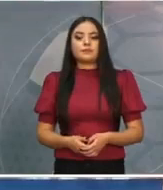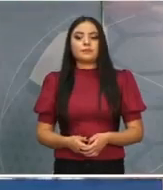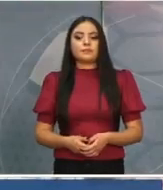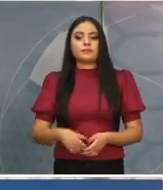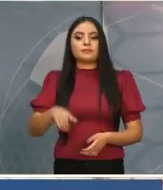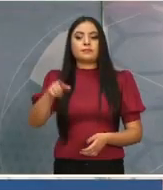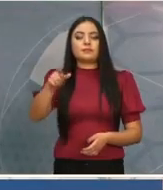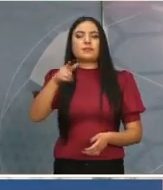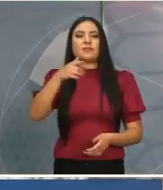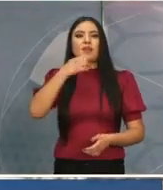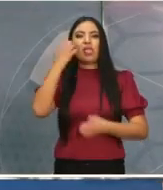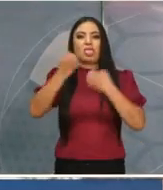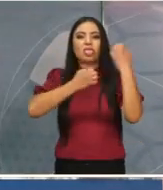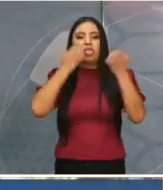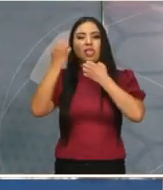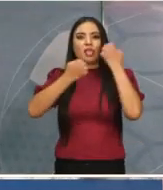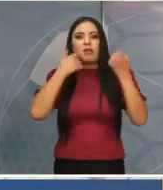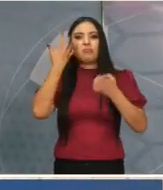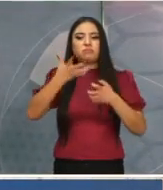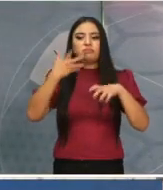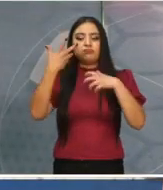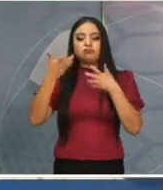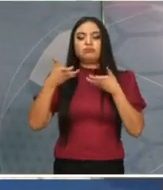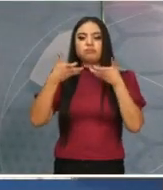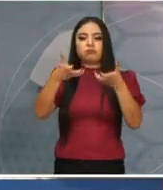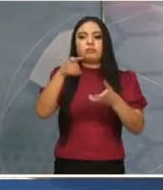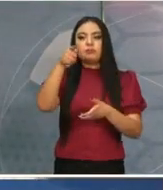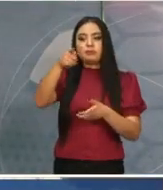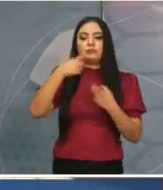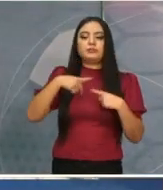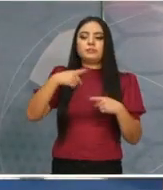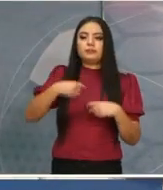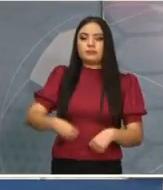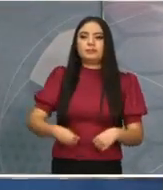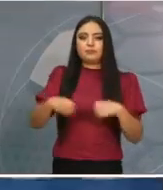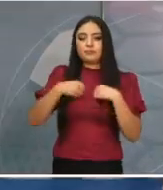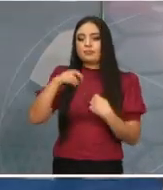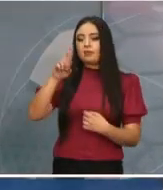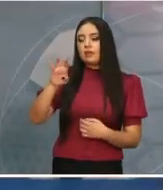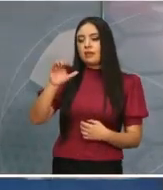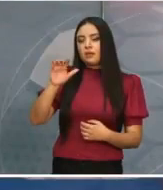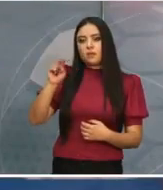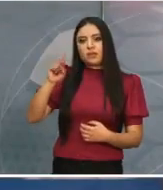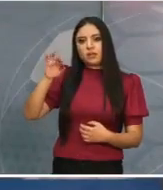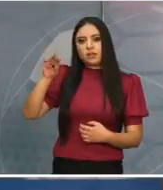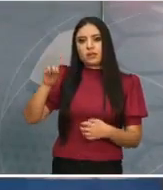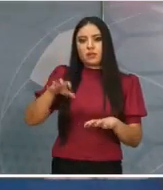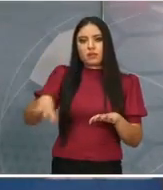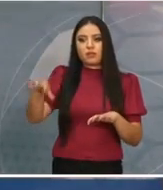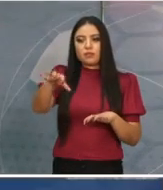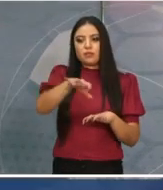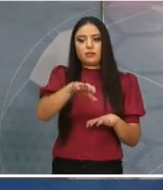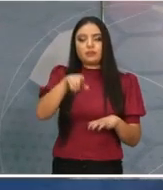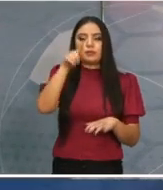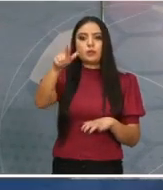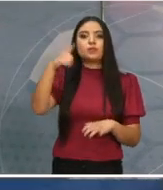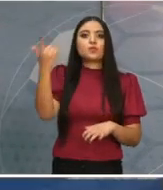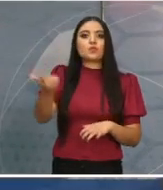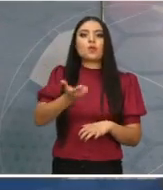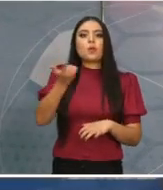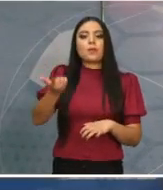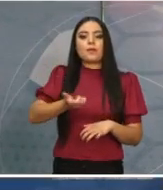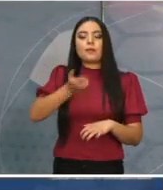habitantes elegidos el recuerdo se manifestaron en la carretera gómez palacio gregorio garcía para exigir al gobierno municipal